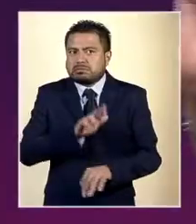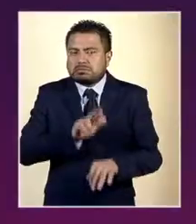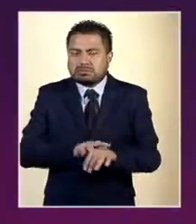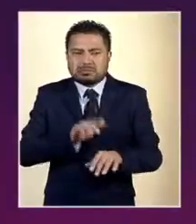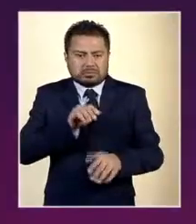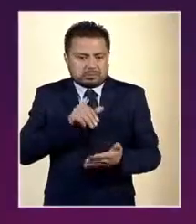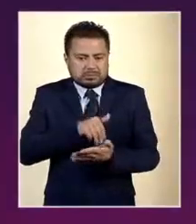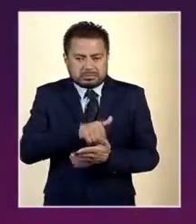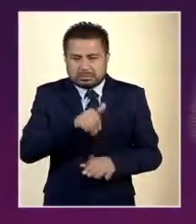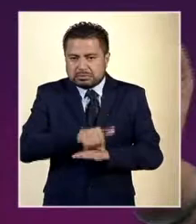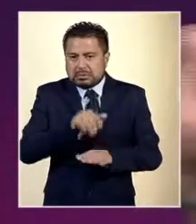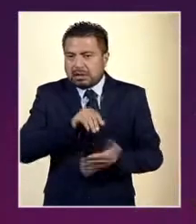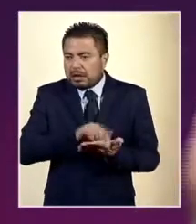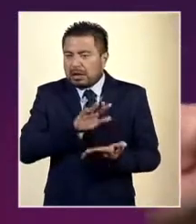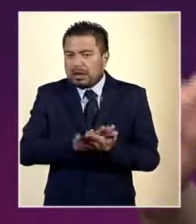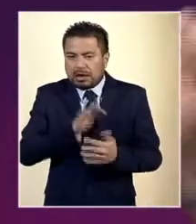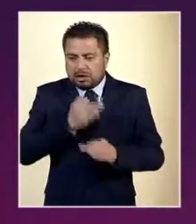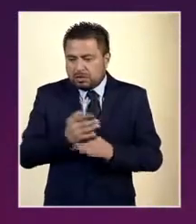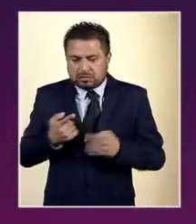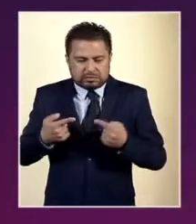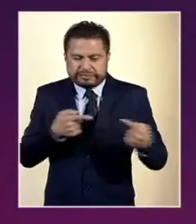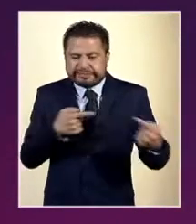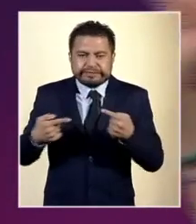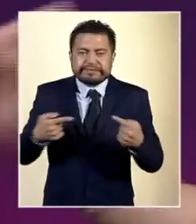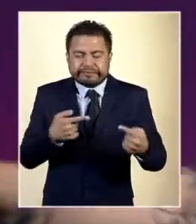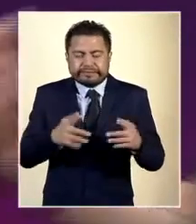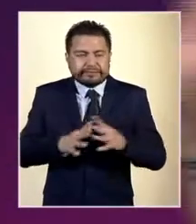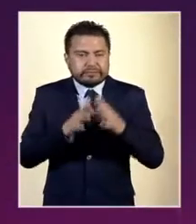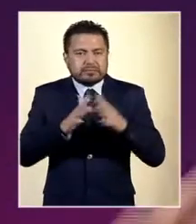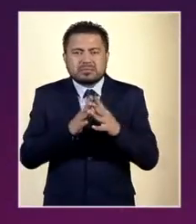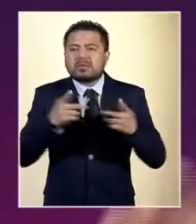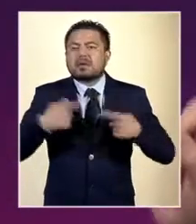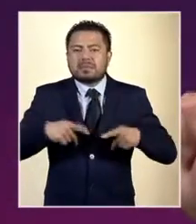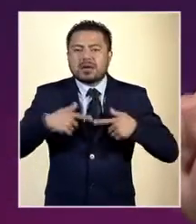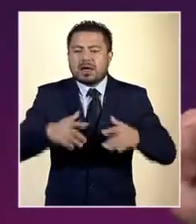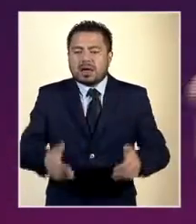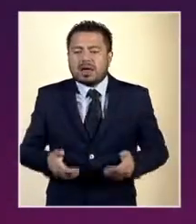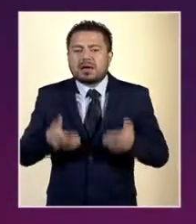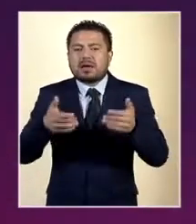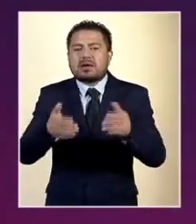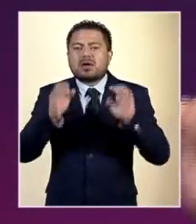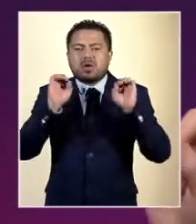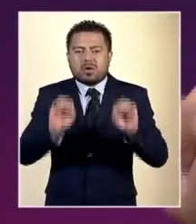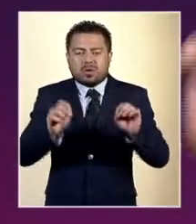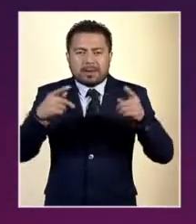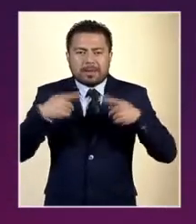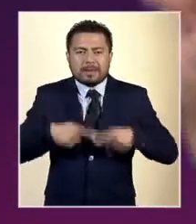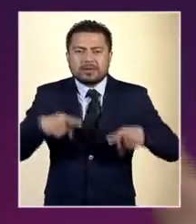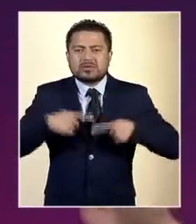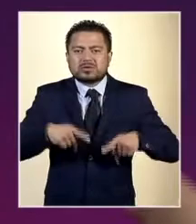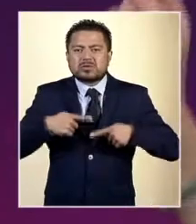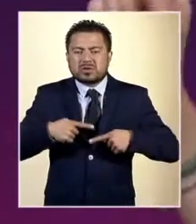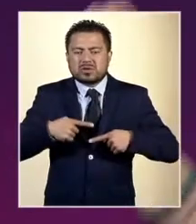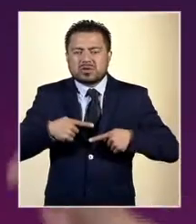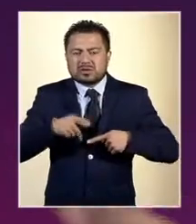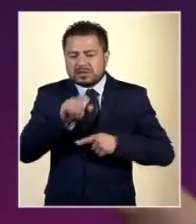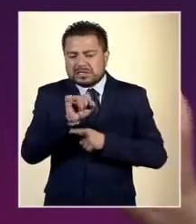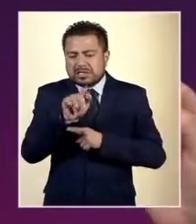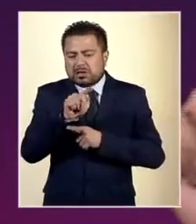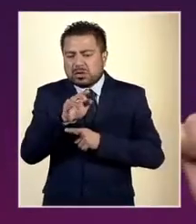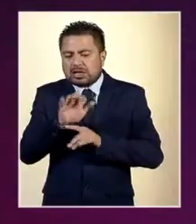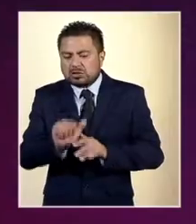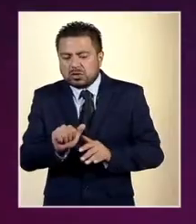que hay que guardar ahorita para la discusión. Sí. ¿Poblaciones callejeras o personas en situación de